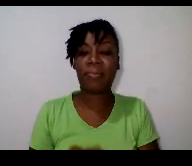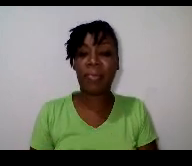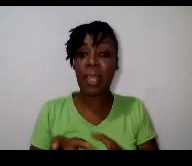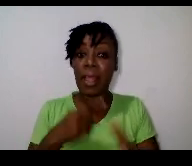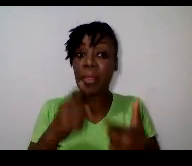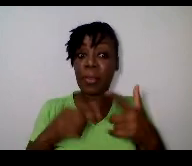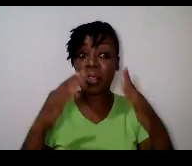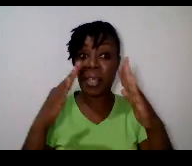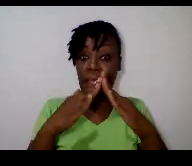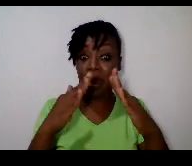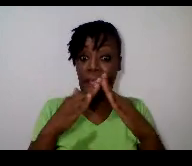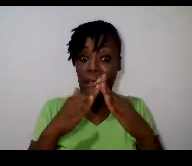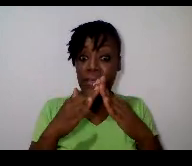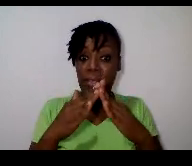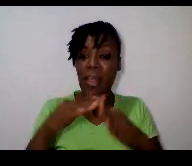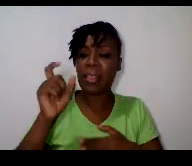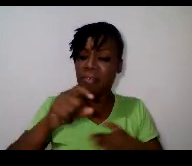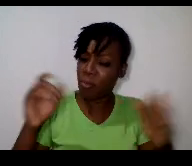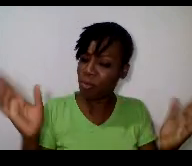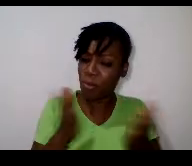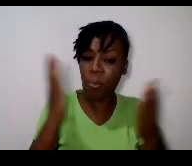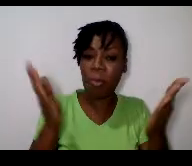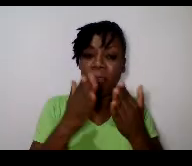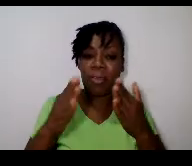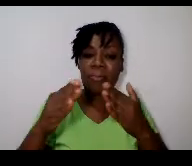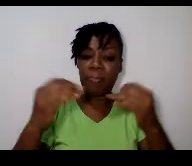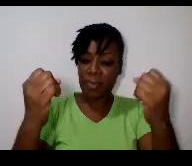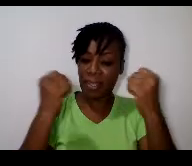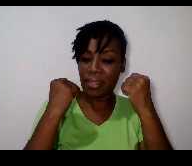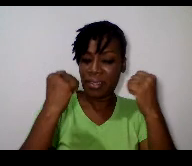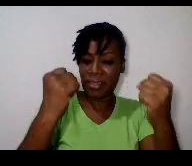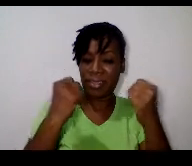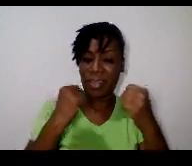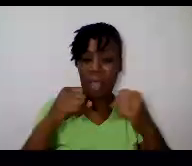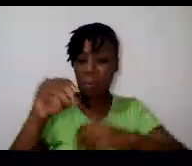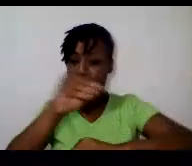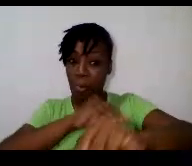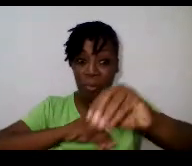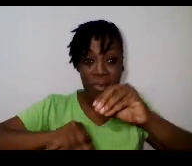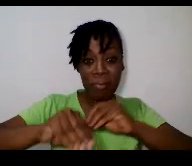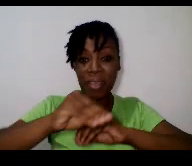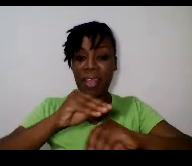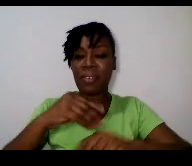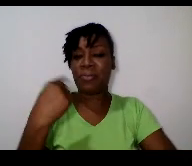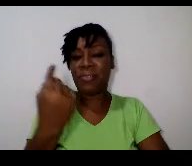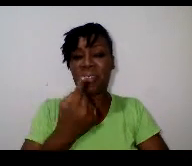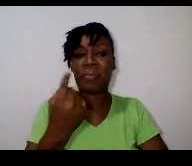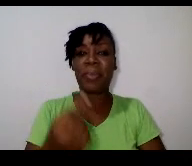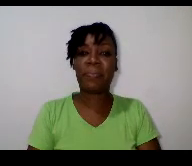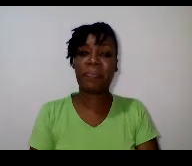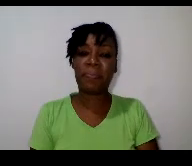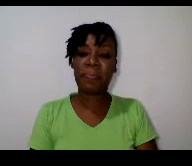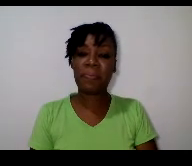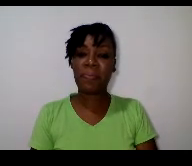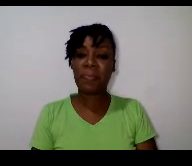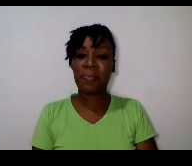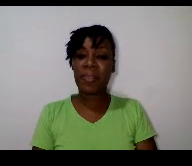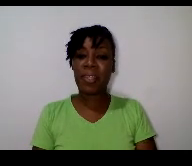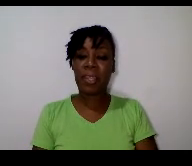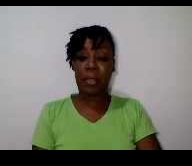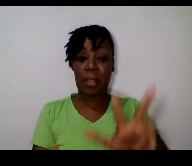debemos de promover la actividad física, el movimiento en todo el día a día. Una tercera